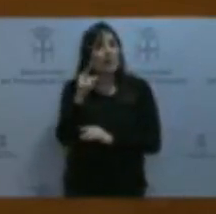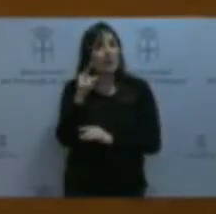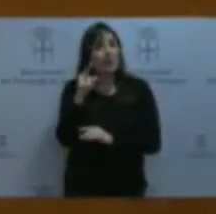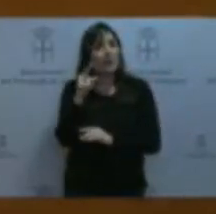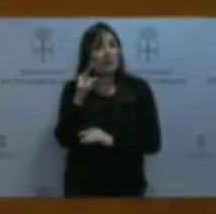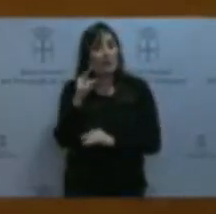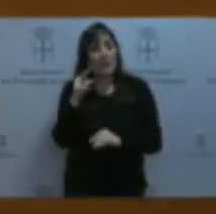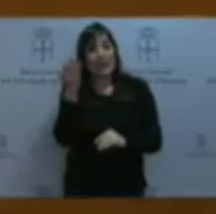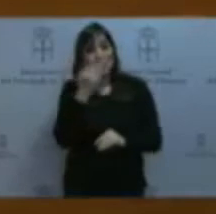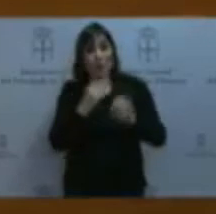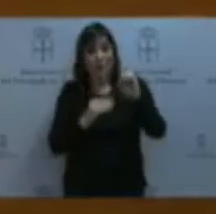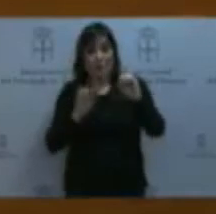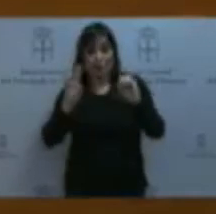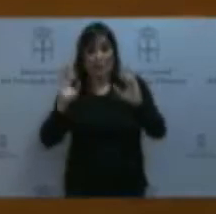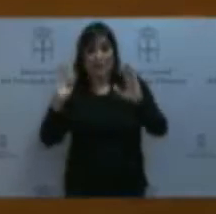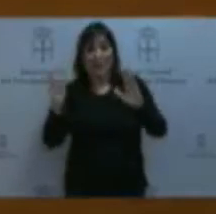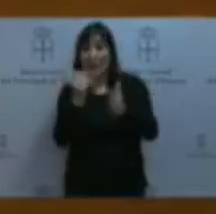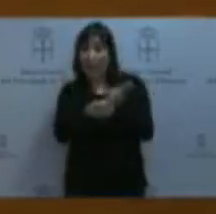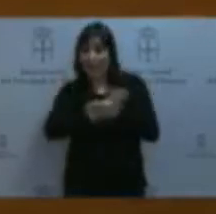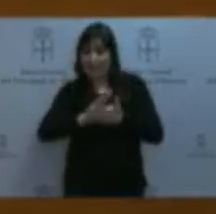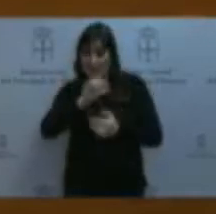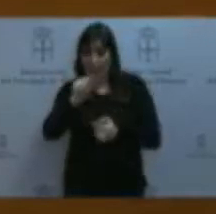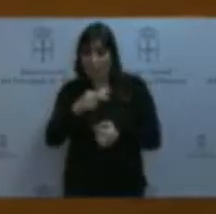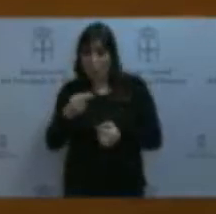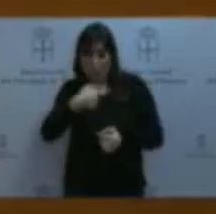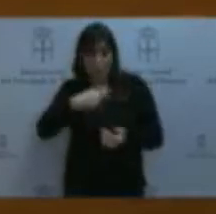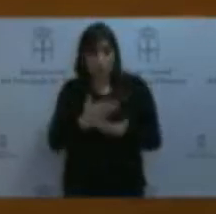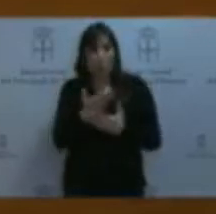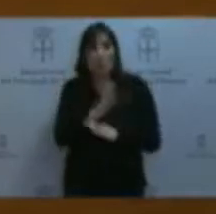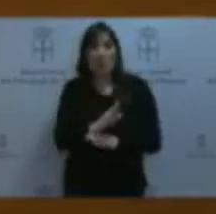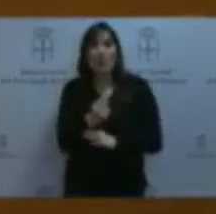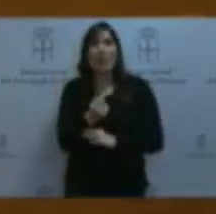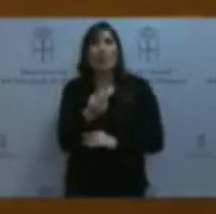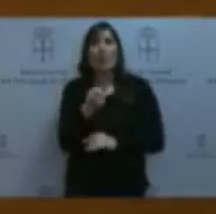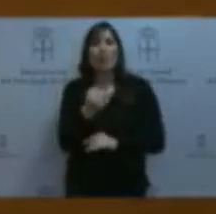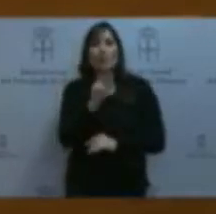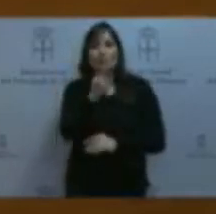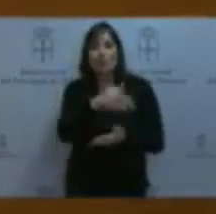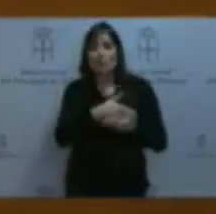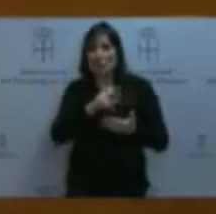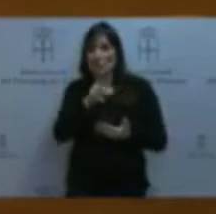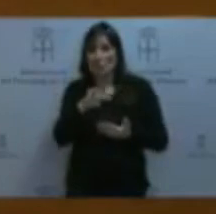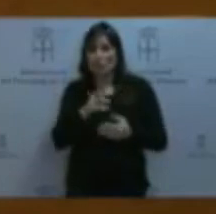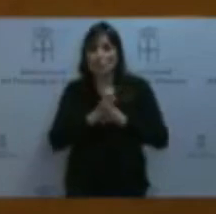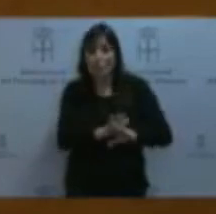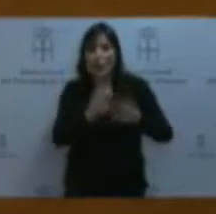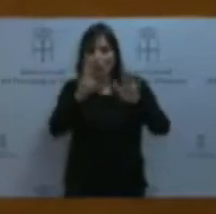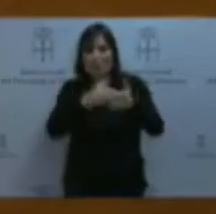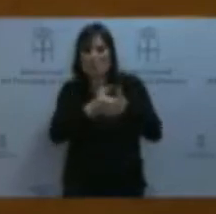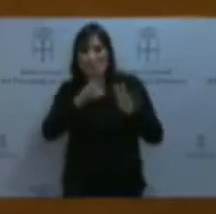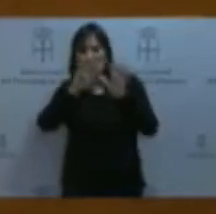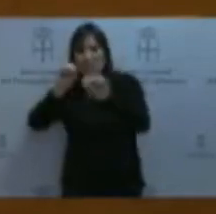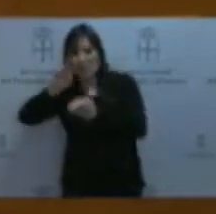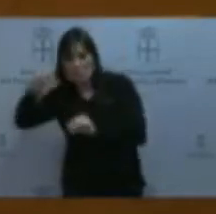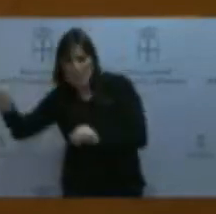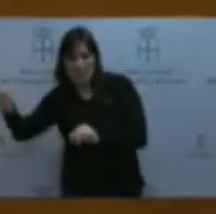el presupuesto? Pues costaba tan solo 2 millones de euros, nos sobraban 800. Imagínense el parque público de vivienda que